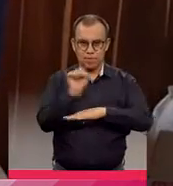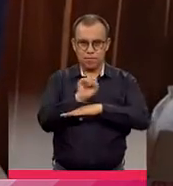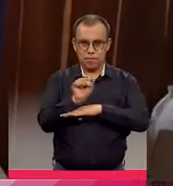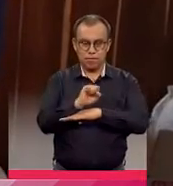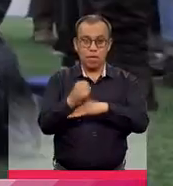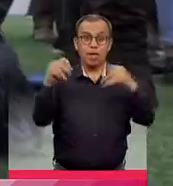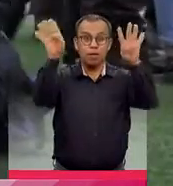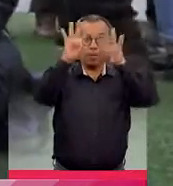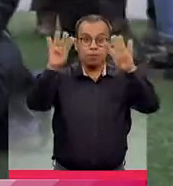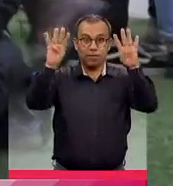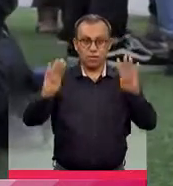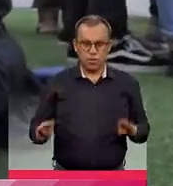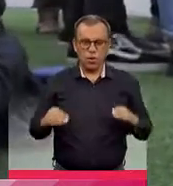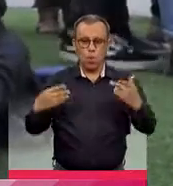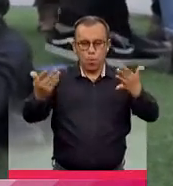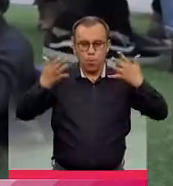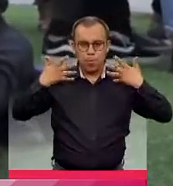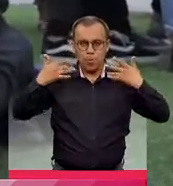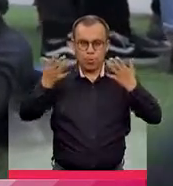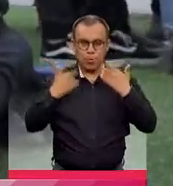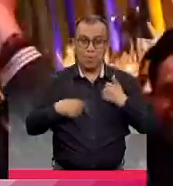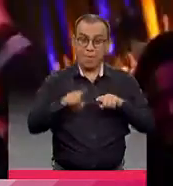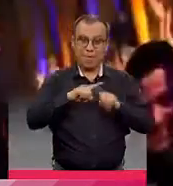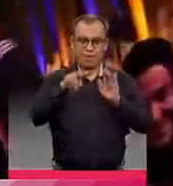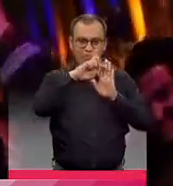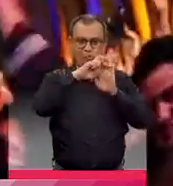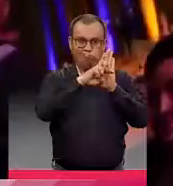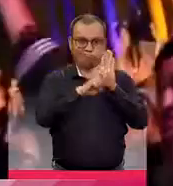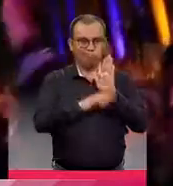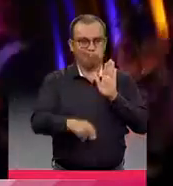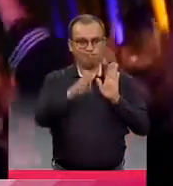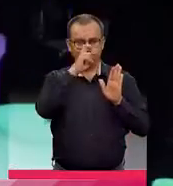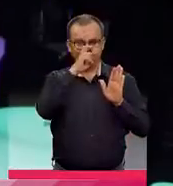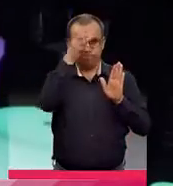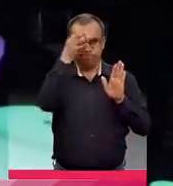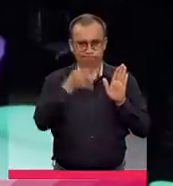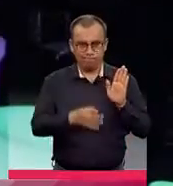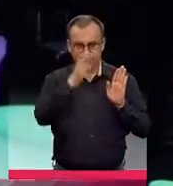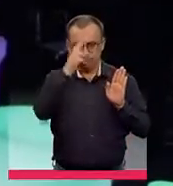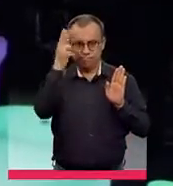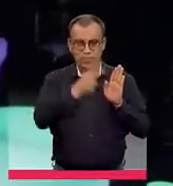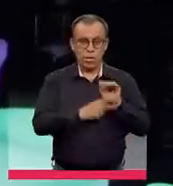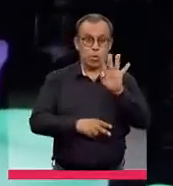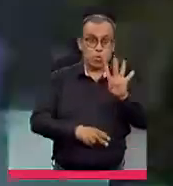deberán realizarse a cielo abierto con estrictas medidas de bioseguridad y bajo la medida 4x4.